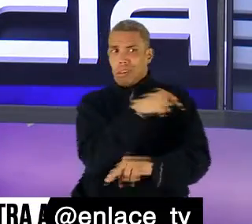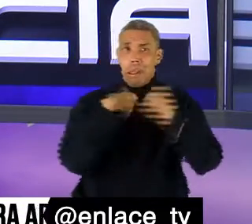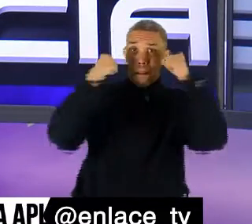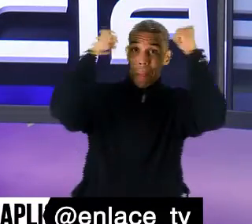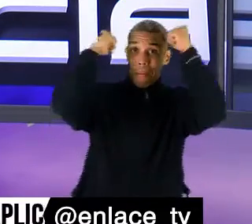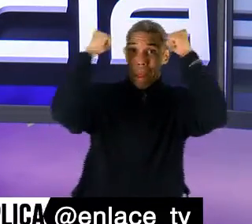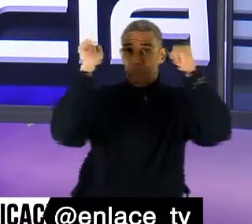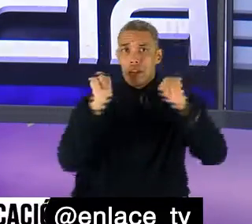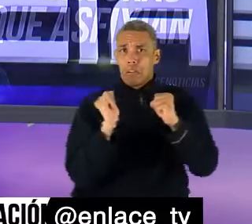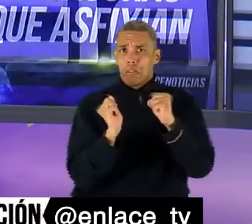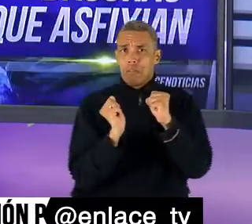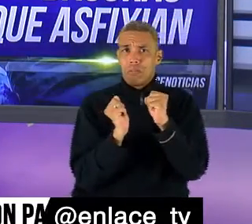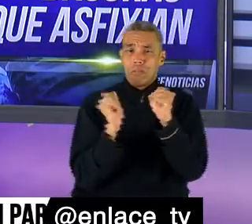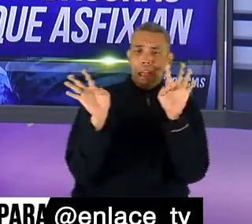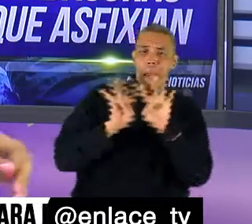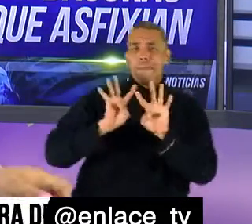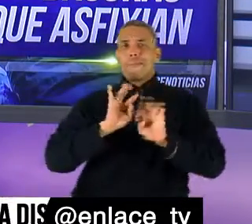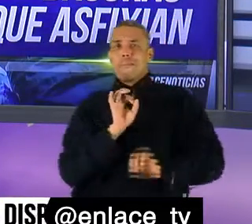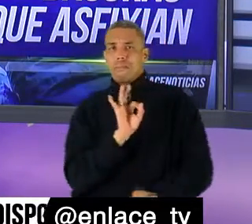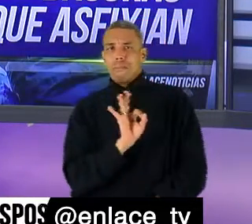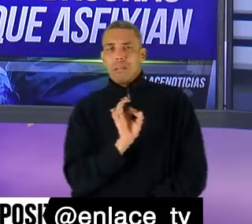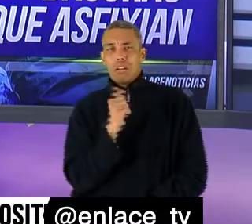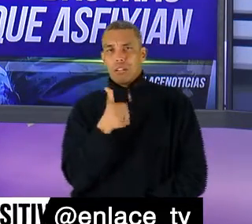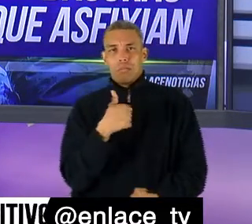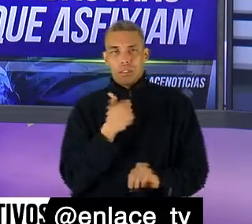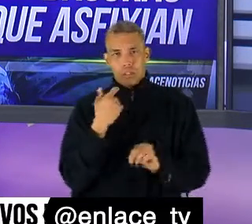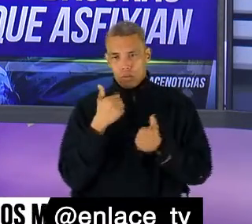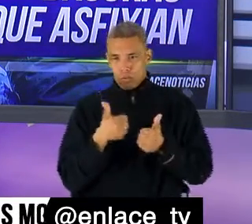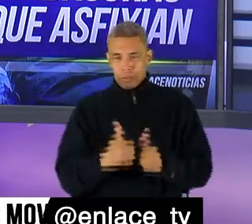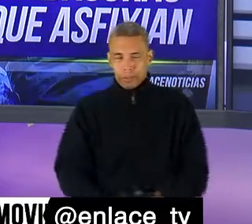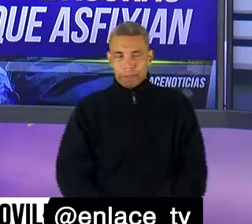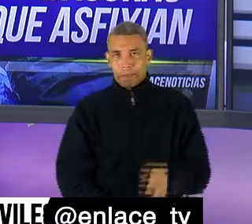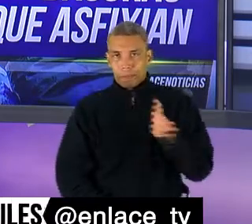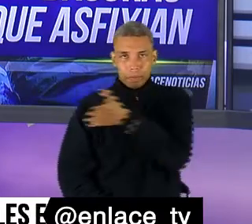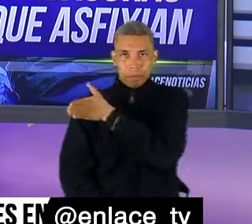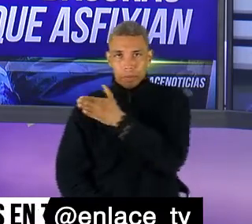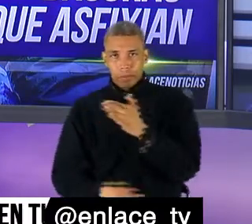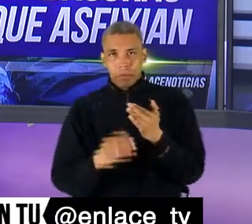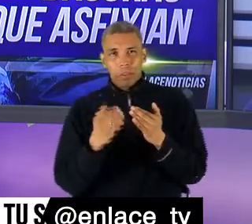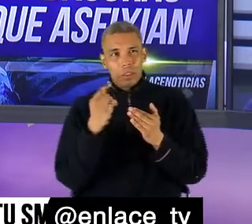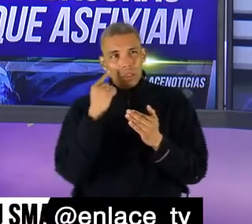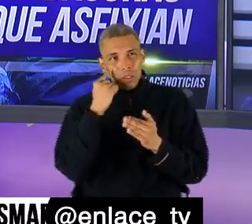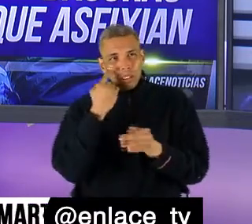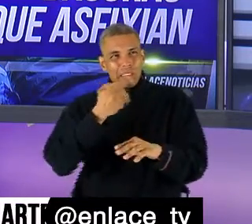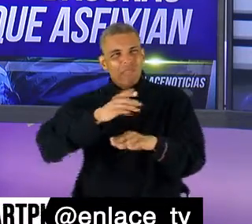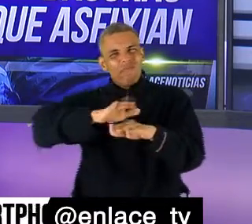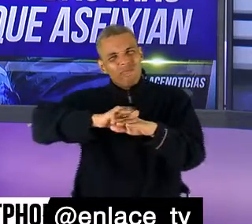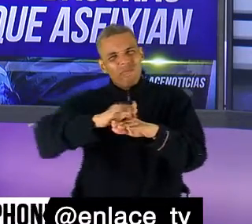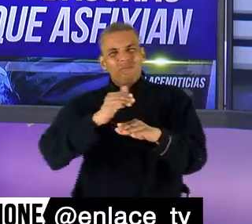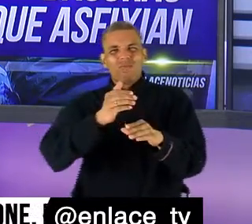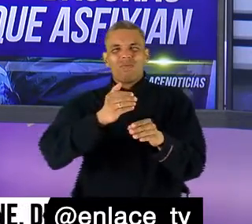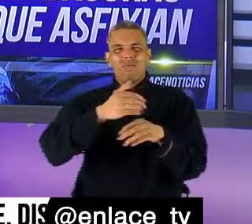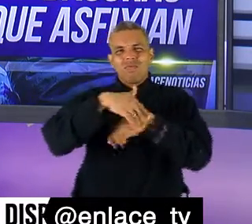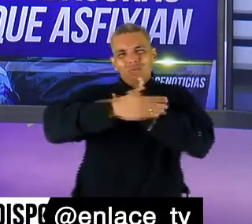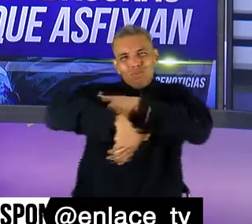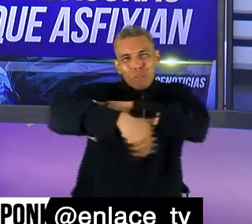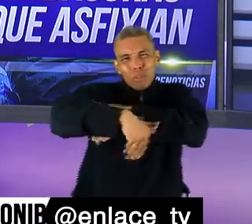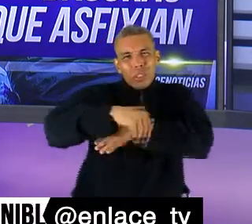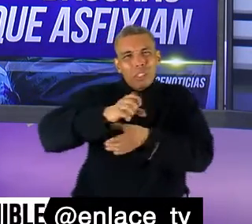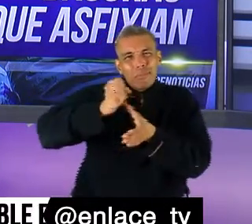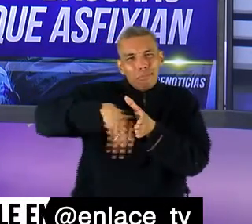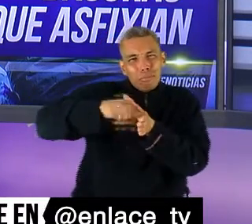Comunidad de Barranca Bermeja hace un llamado a la empresa prestadora de servicio de aseo para la recolección de residuos, especialmente en el sector de la avenida